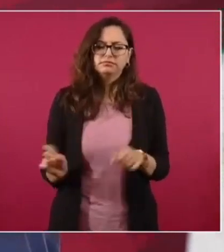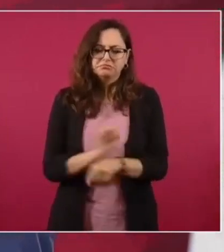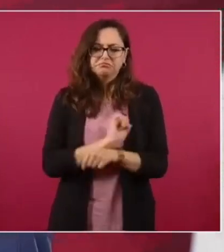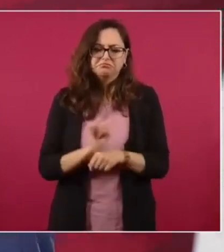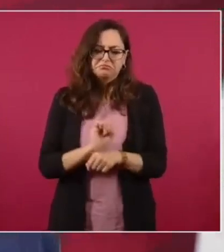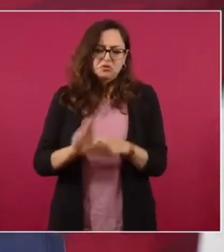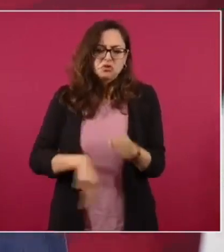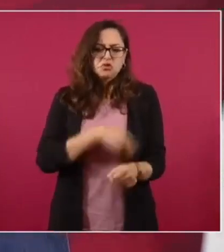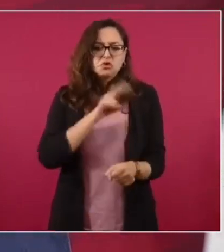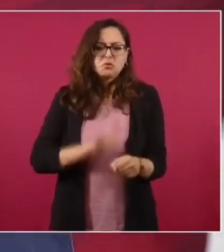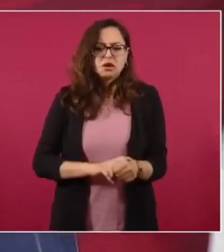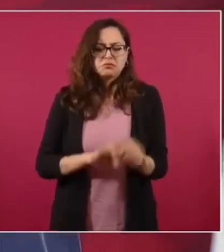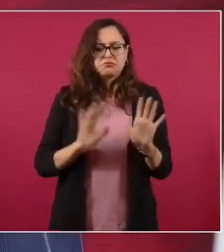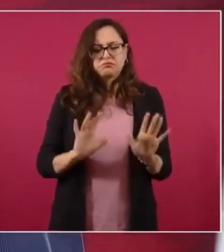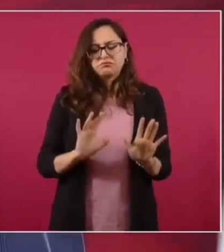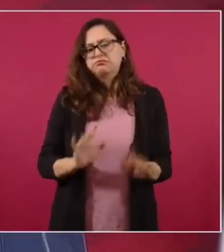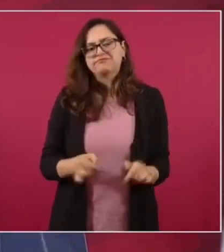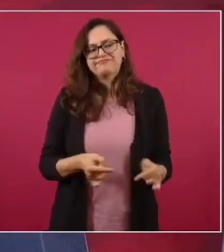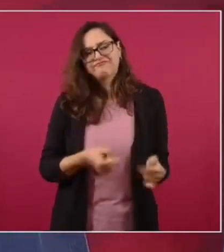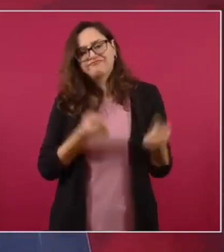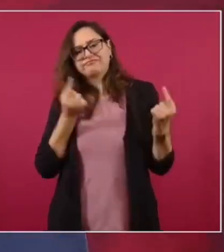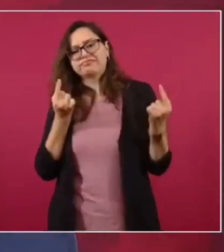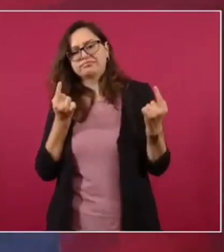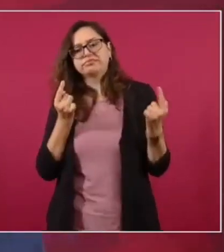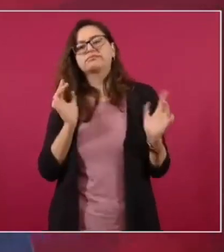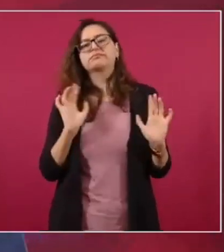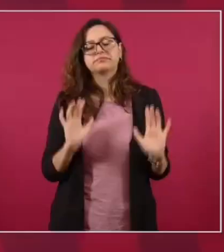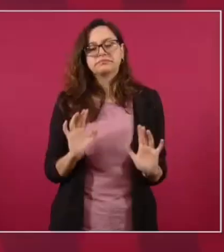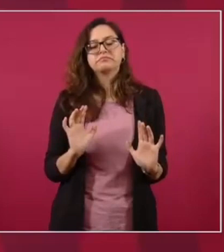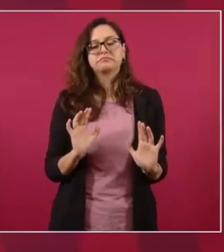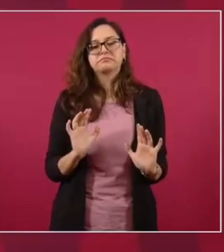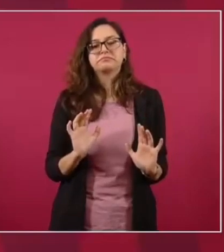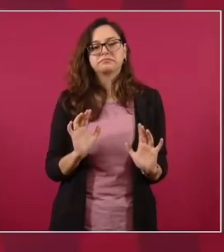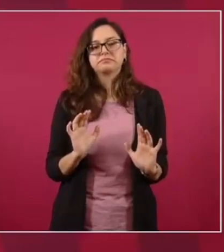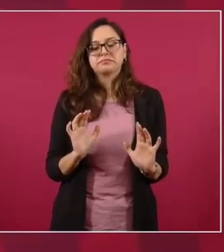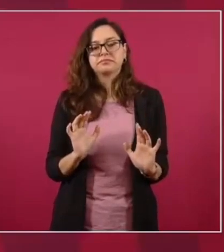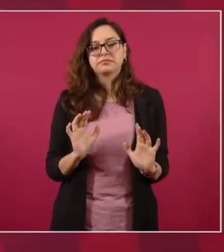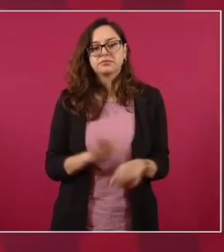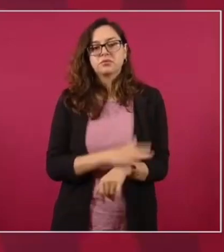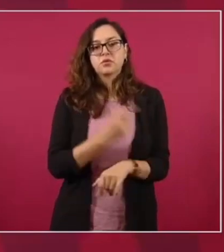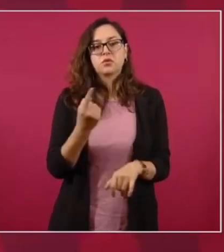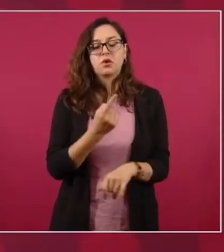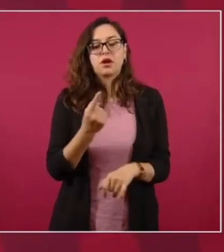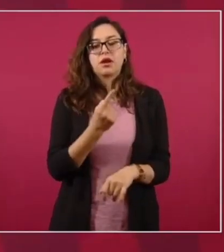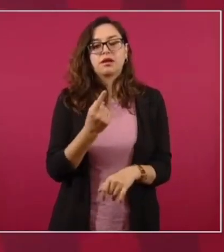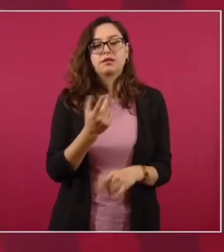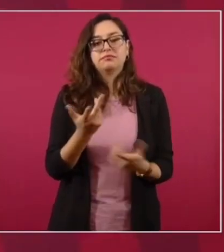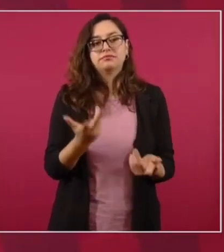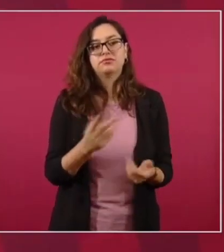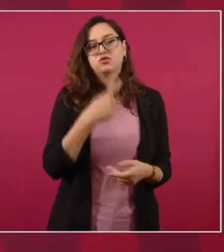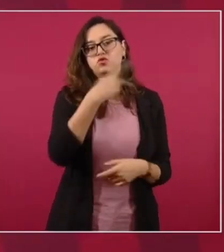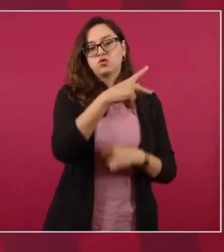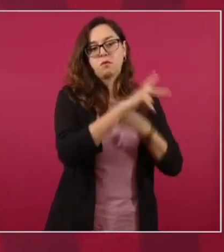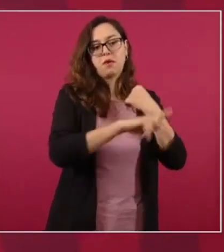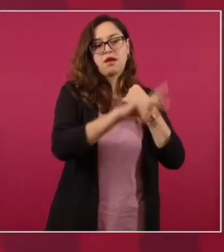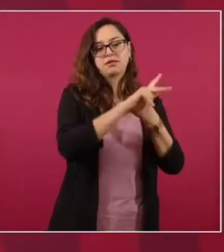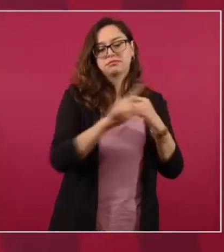porque pues tenemos dos historias.